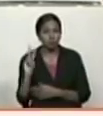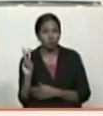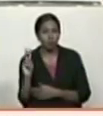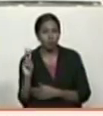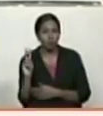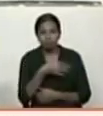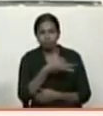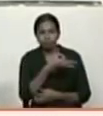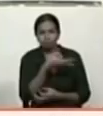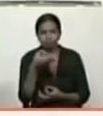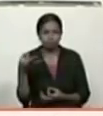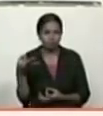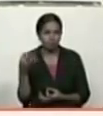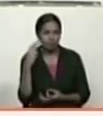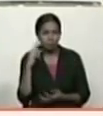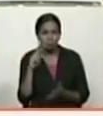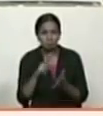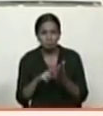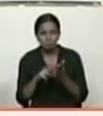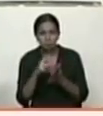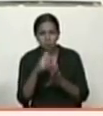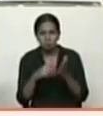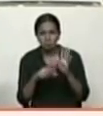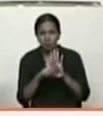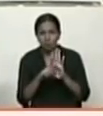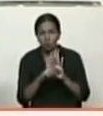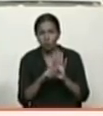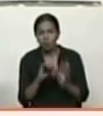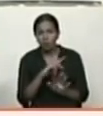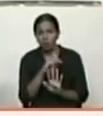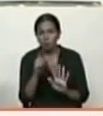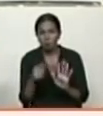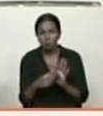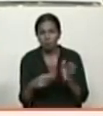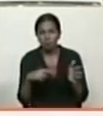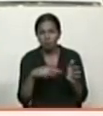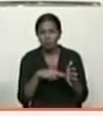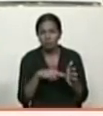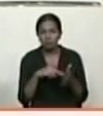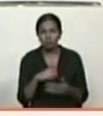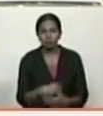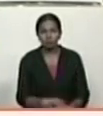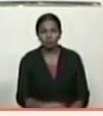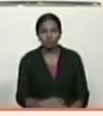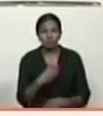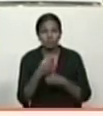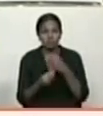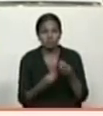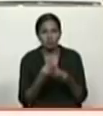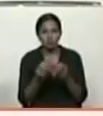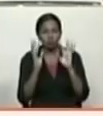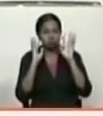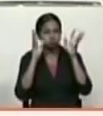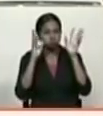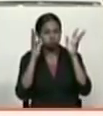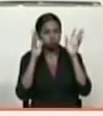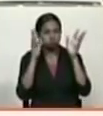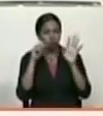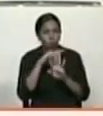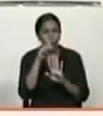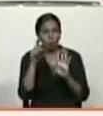de las certificaciones internacionales en Siria. Se va a crear un consejo empresarial